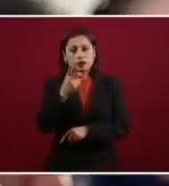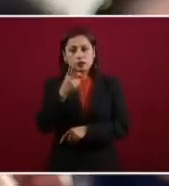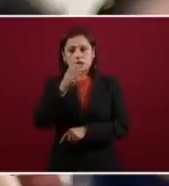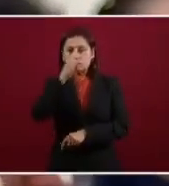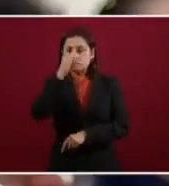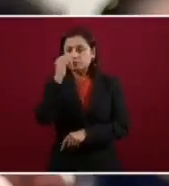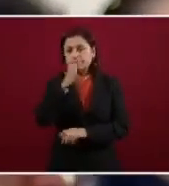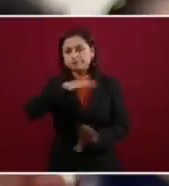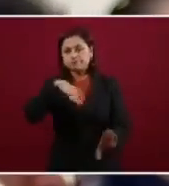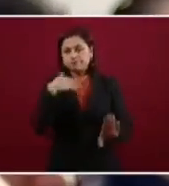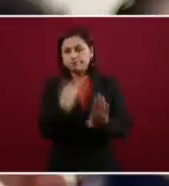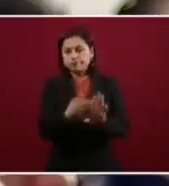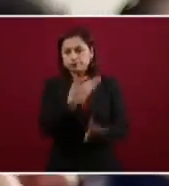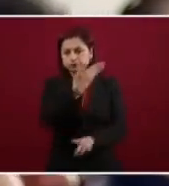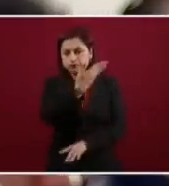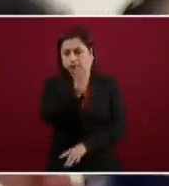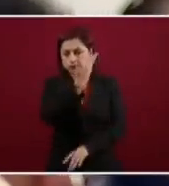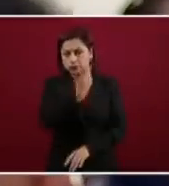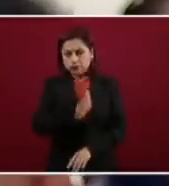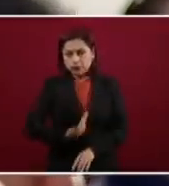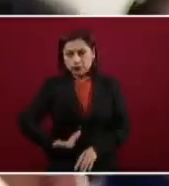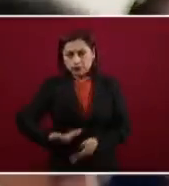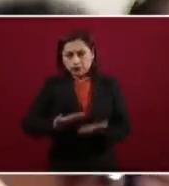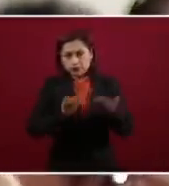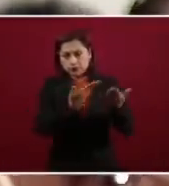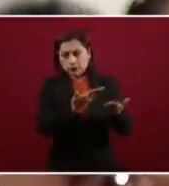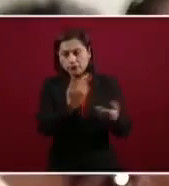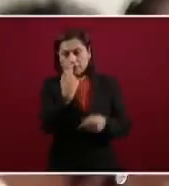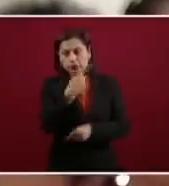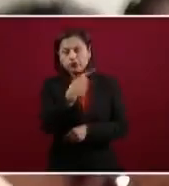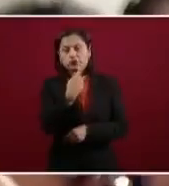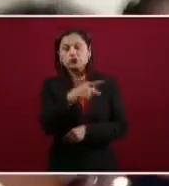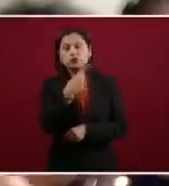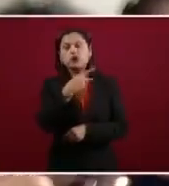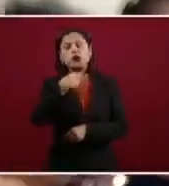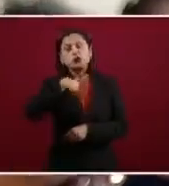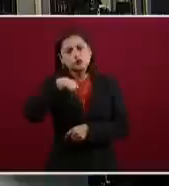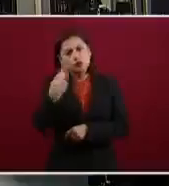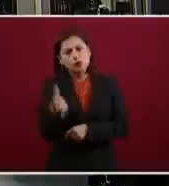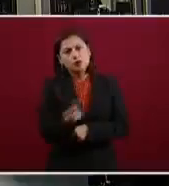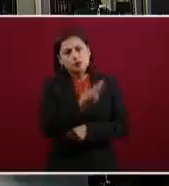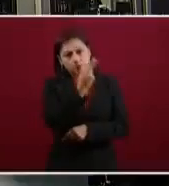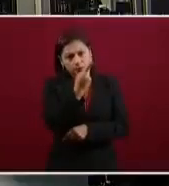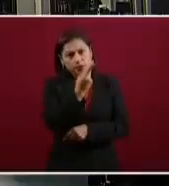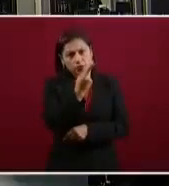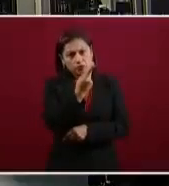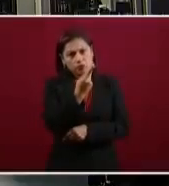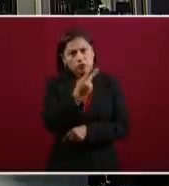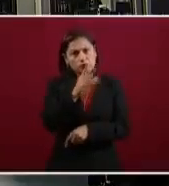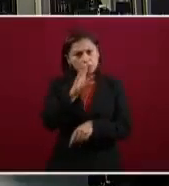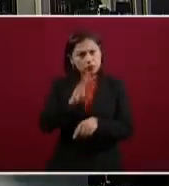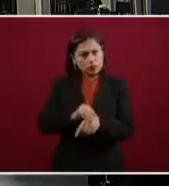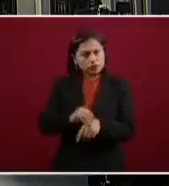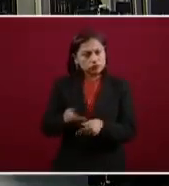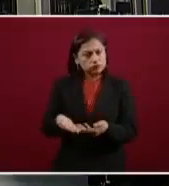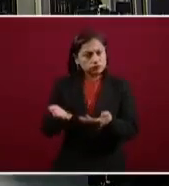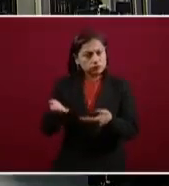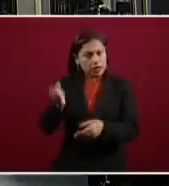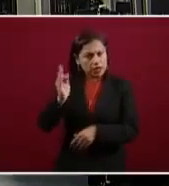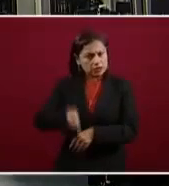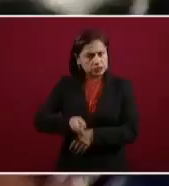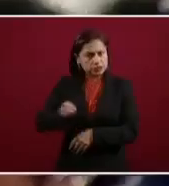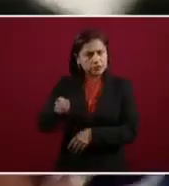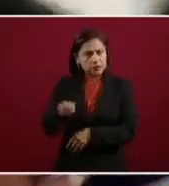investidura presidencial de mexico que sea mi pregunta es si se permitirá en este tipo de expresiones de